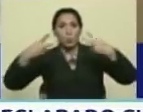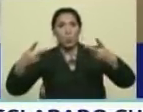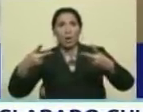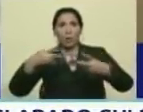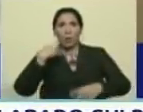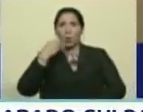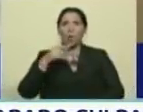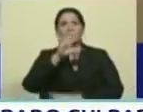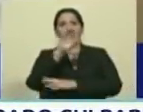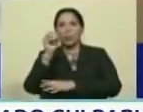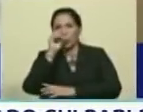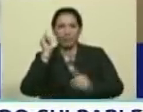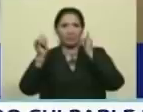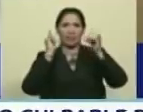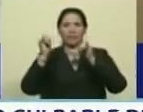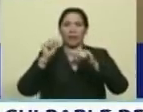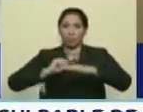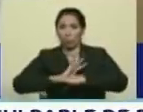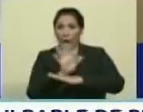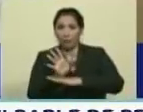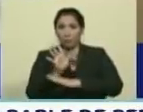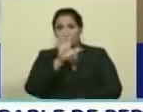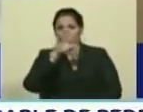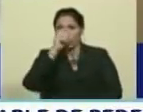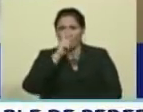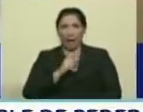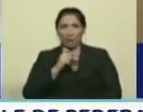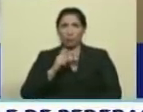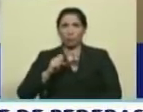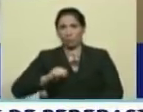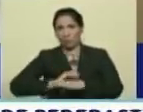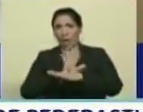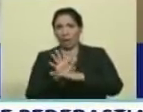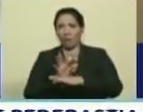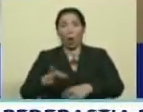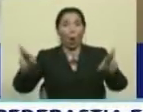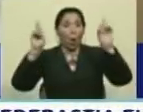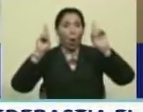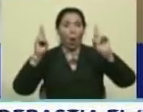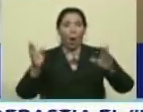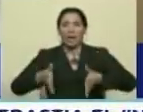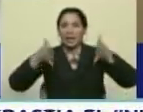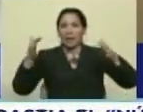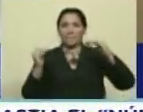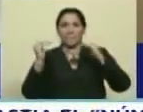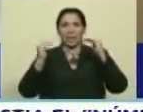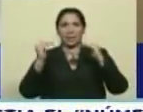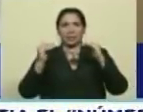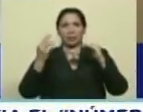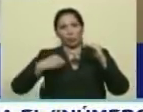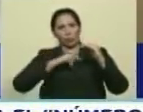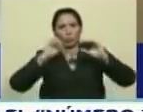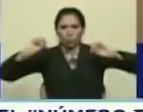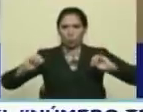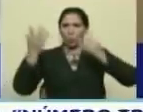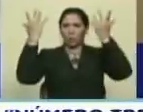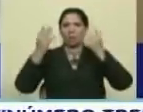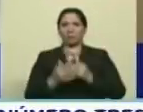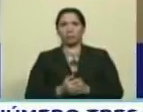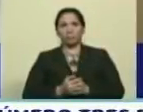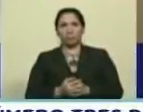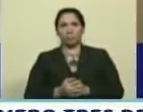los 50 años del ALBA, ojalá el gran balance sea, hemos logrado un